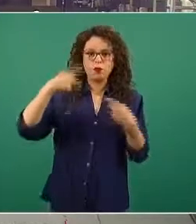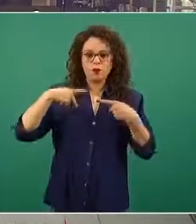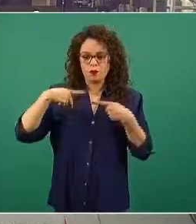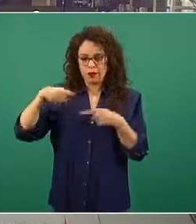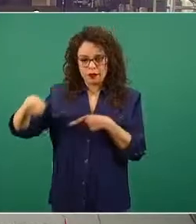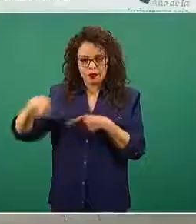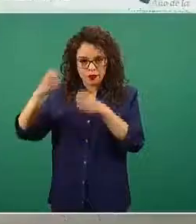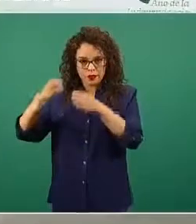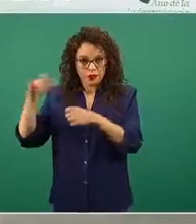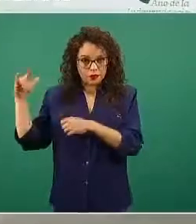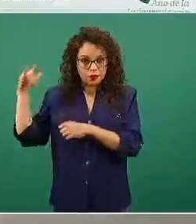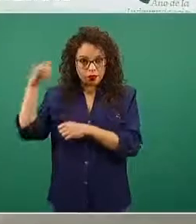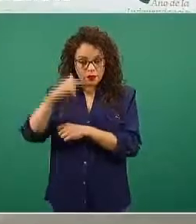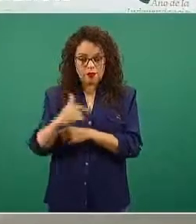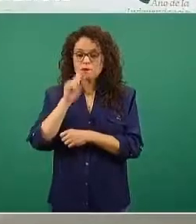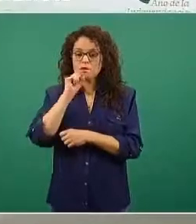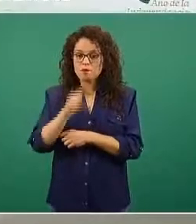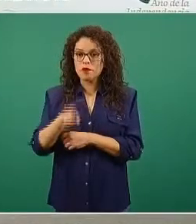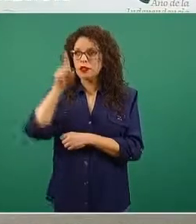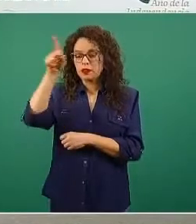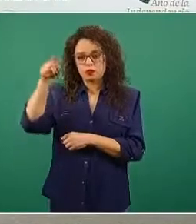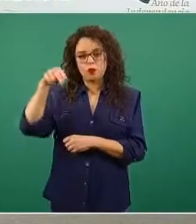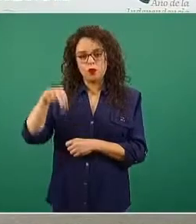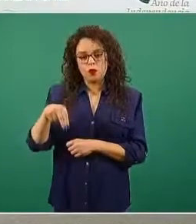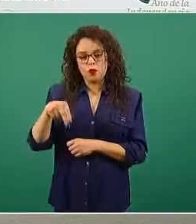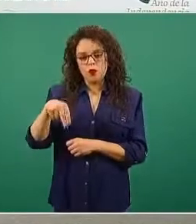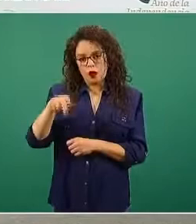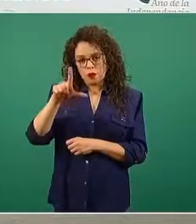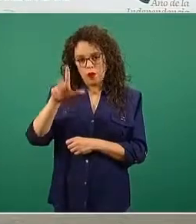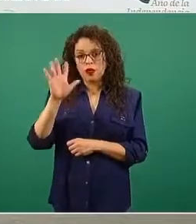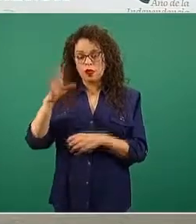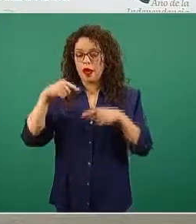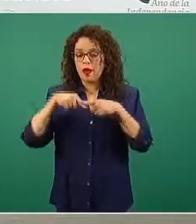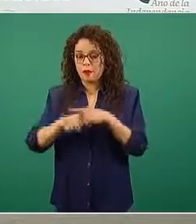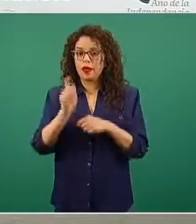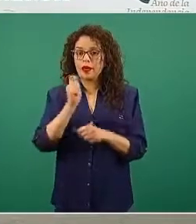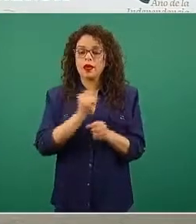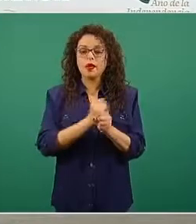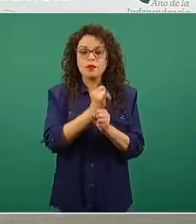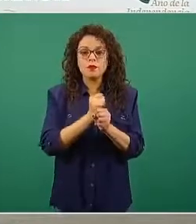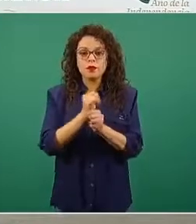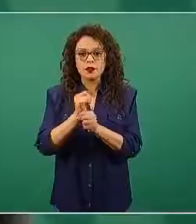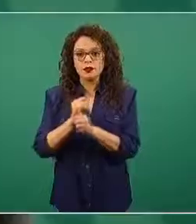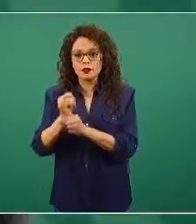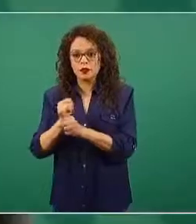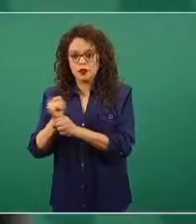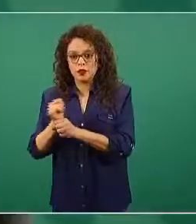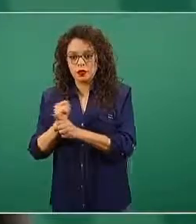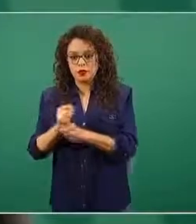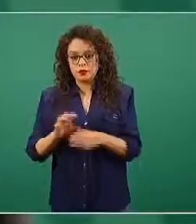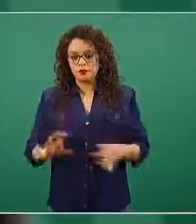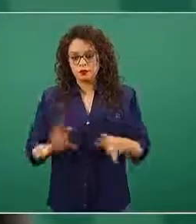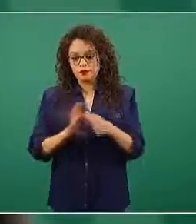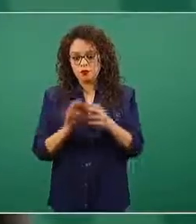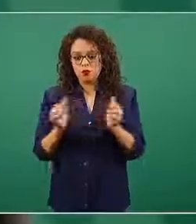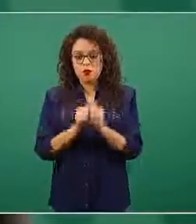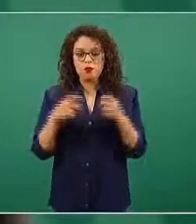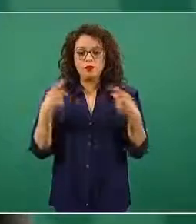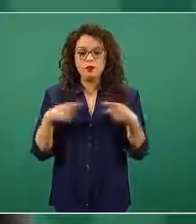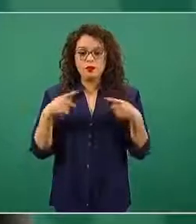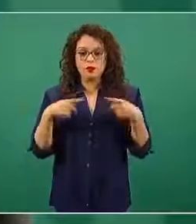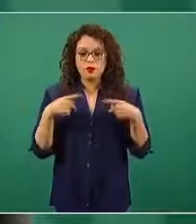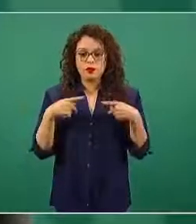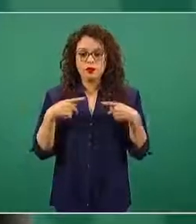en su momento el Estado de Nuevo León están realizando las investigaciones correspondientes en relación a las personas